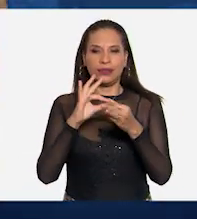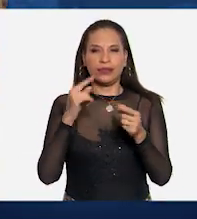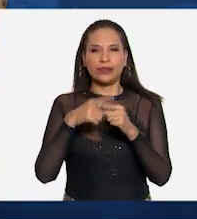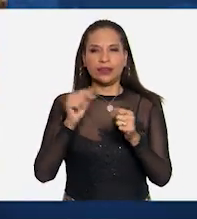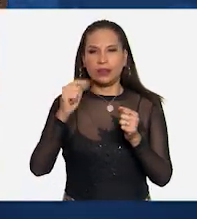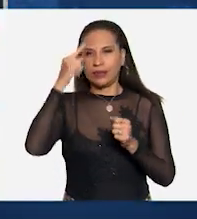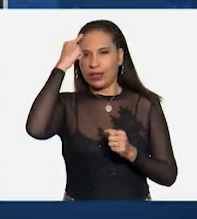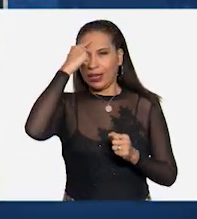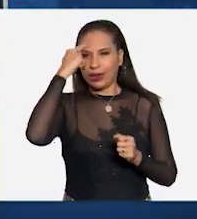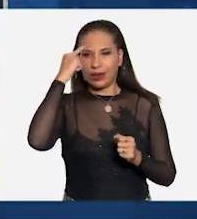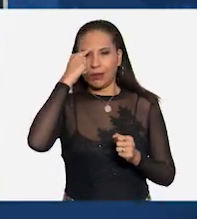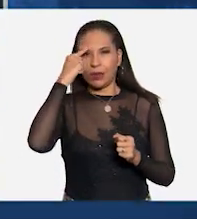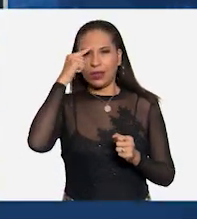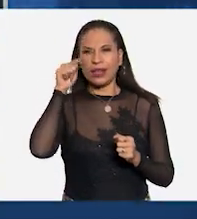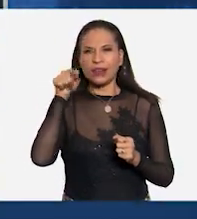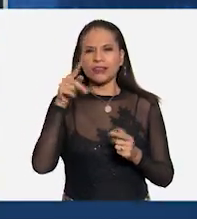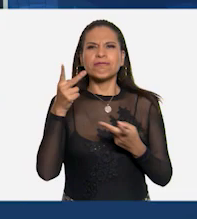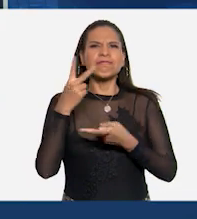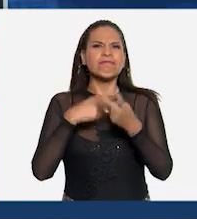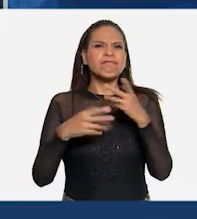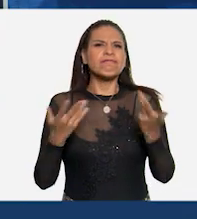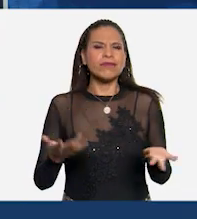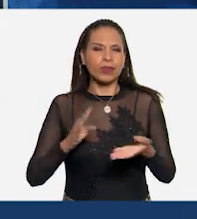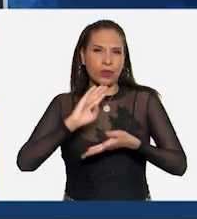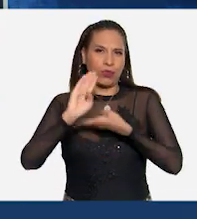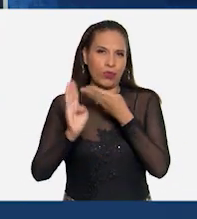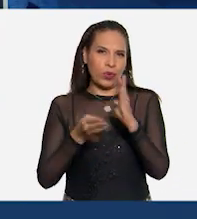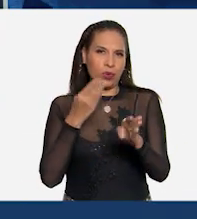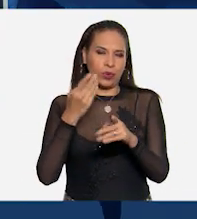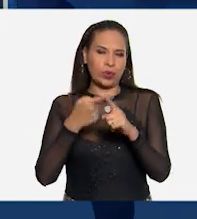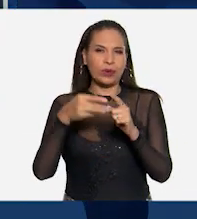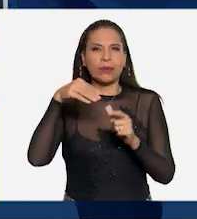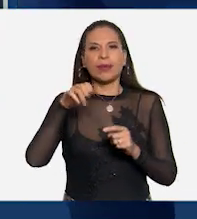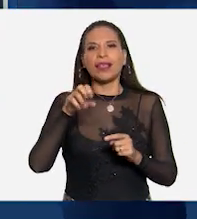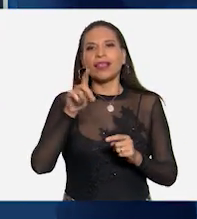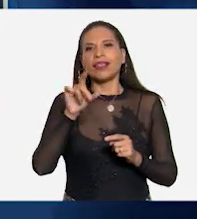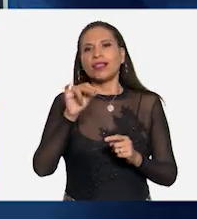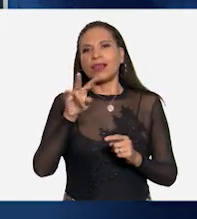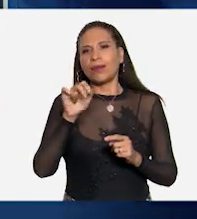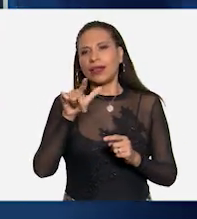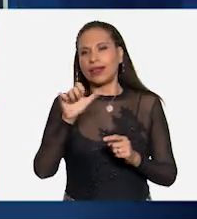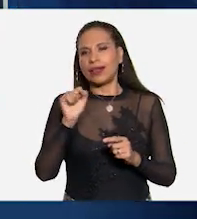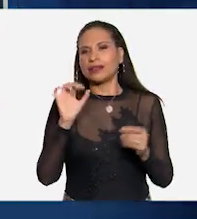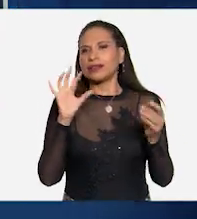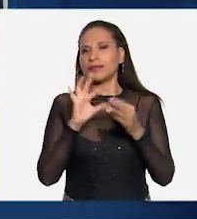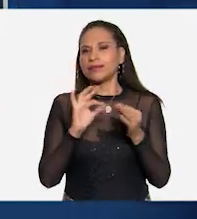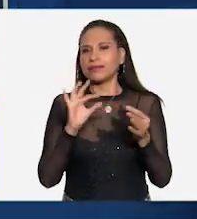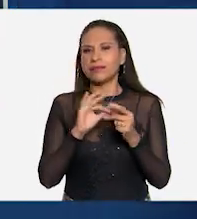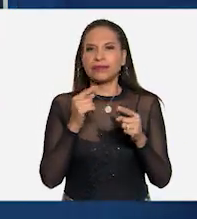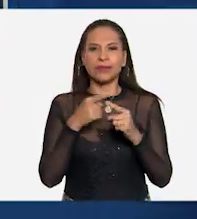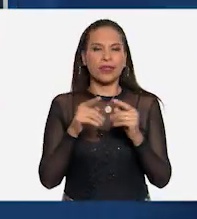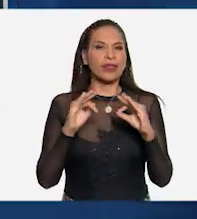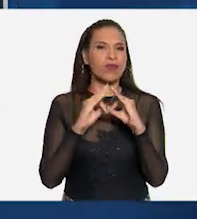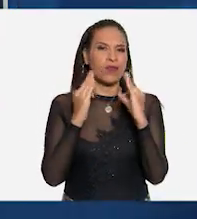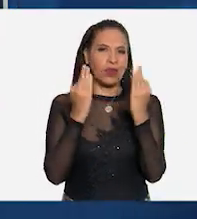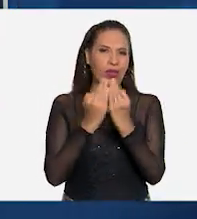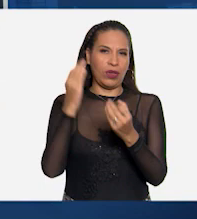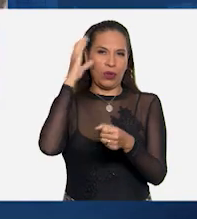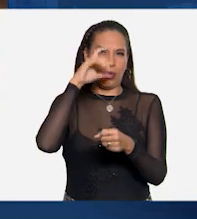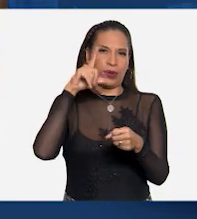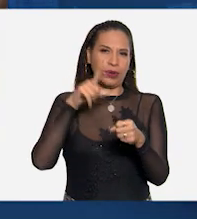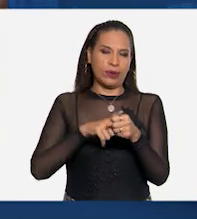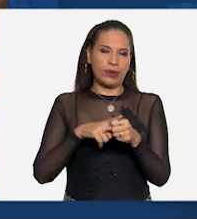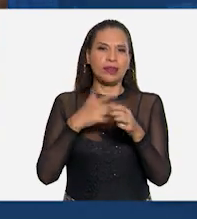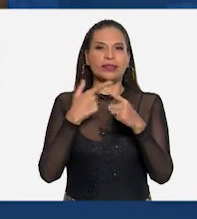Harry Potter, no es más que una presencia de mundos medievales. y hablo de las formas culturales